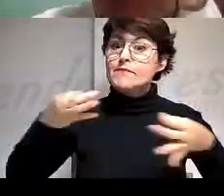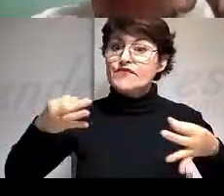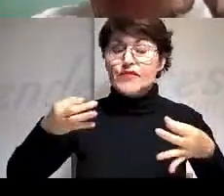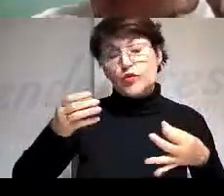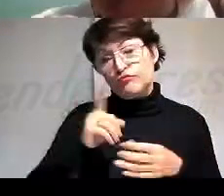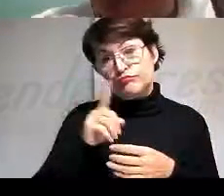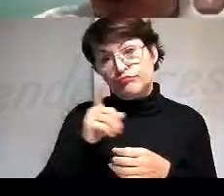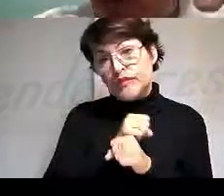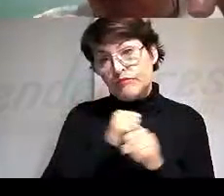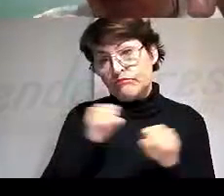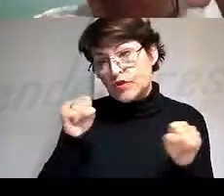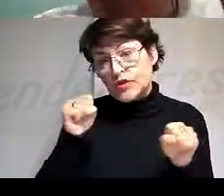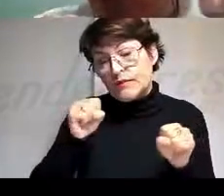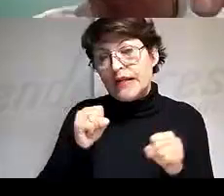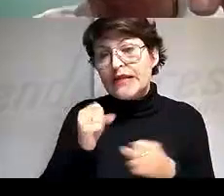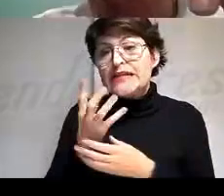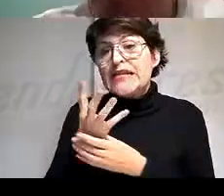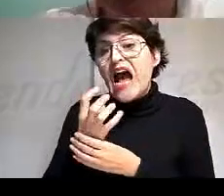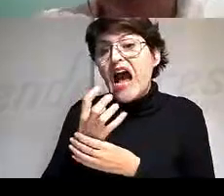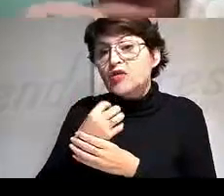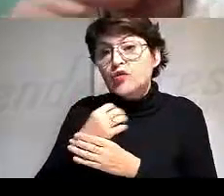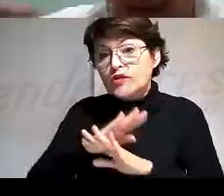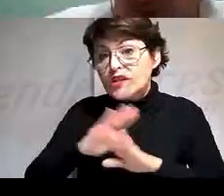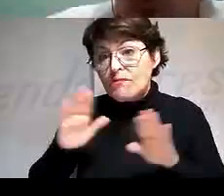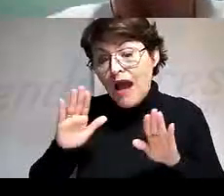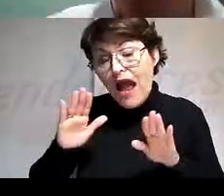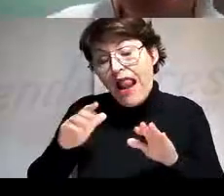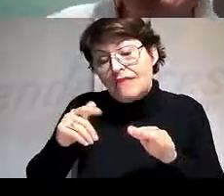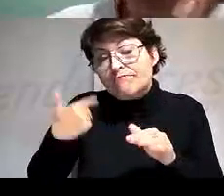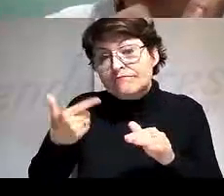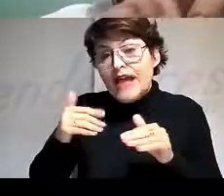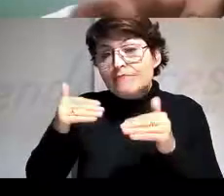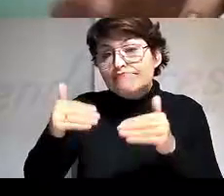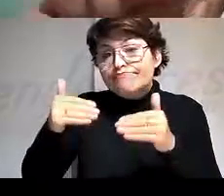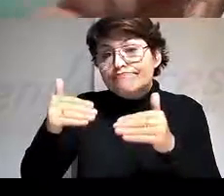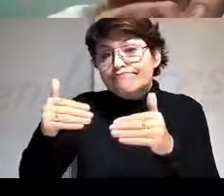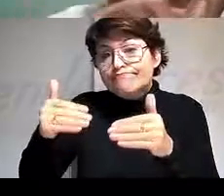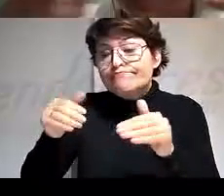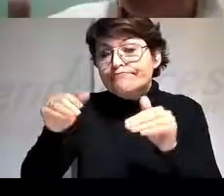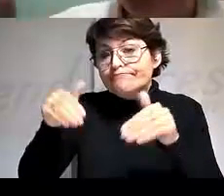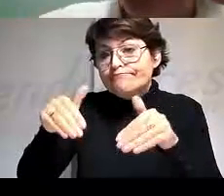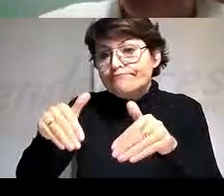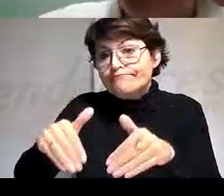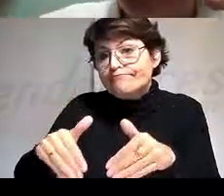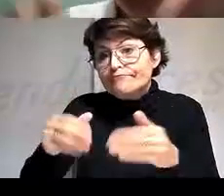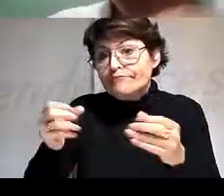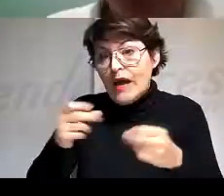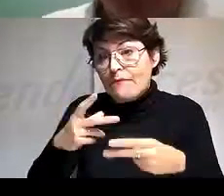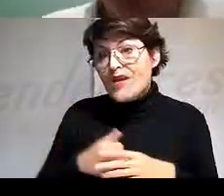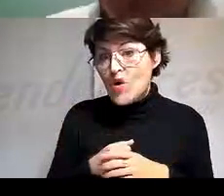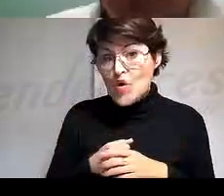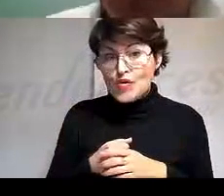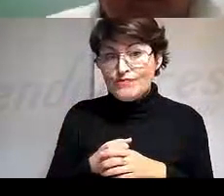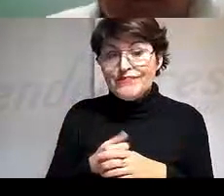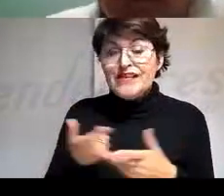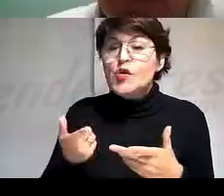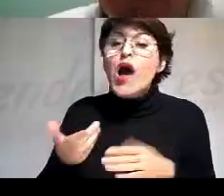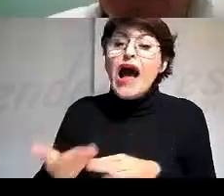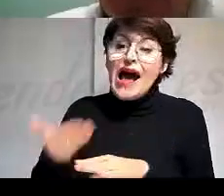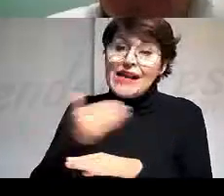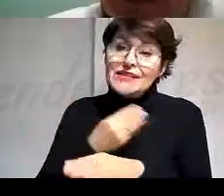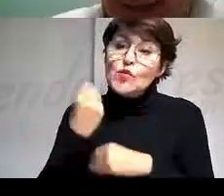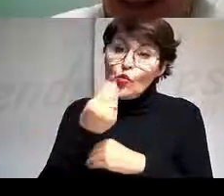una articulación artrósica. Por ese motivo que os comento, porque no somos capaces de llegar al cartílago y llevar los nutrientes necesarios para que se